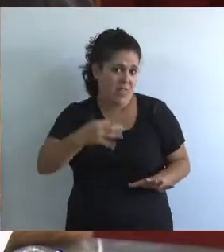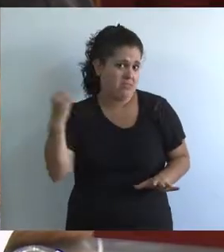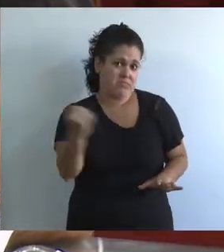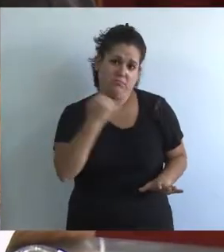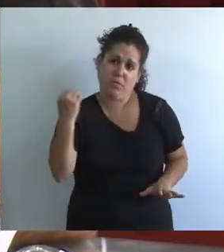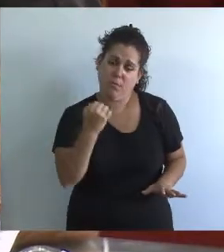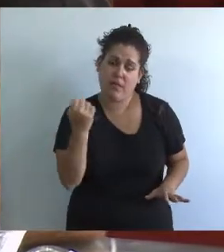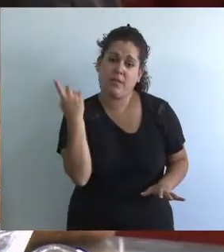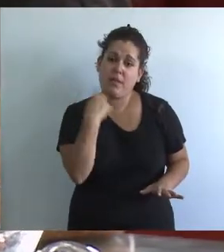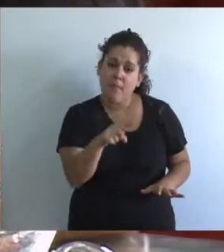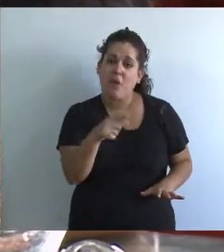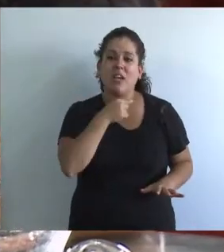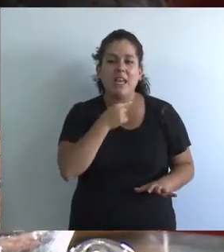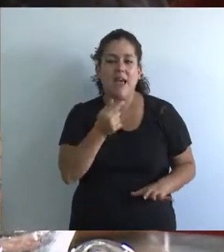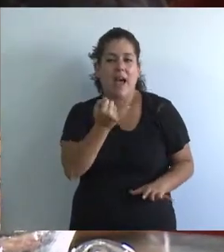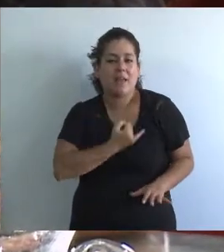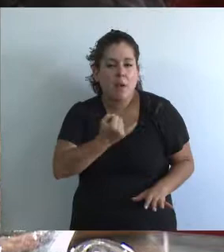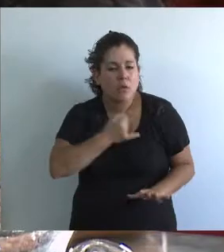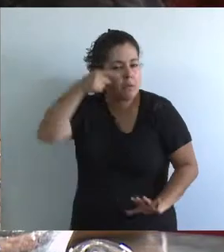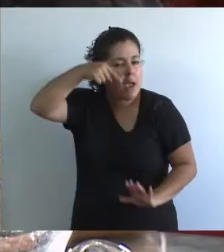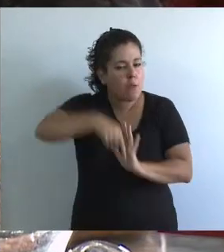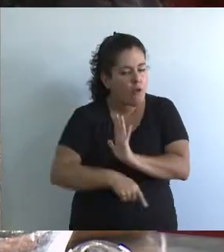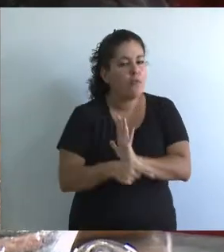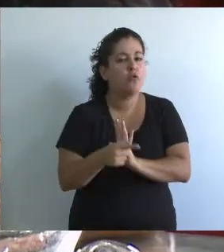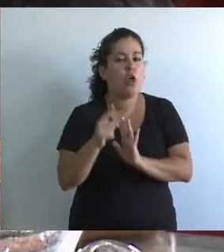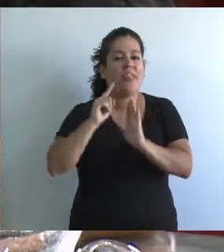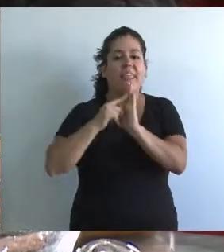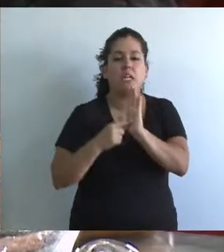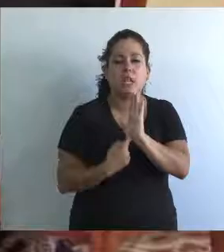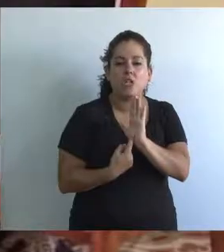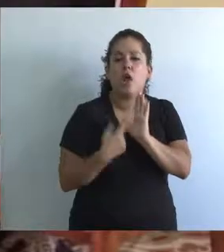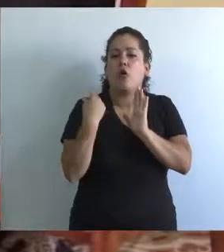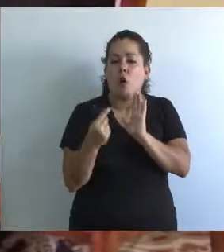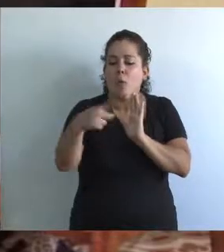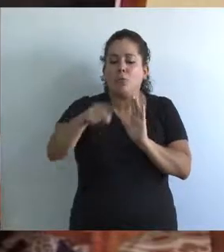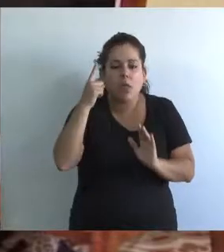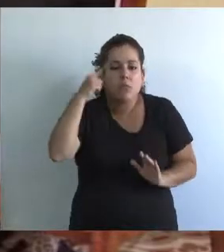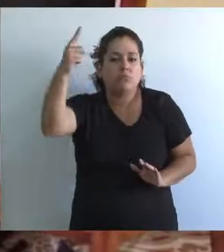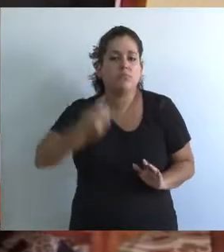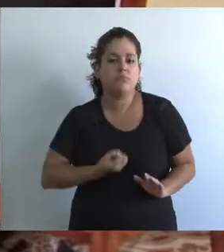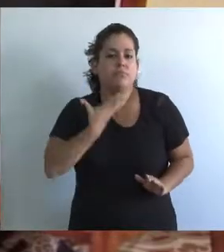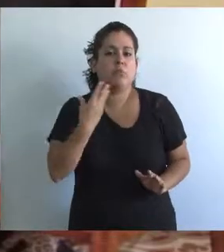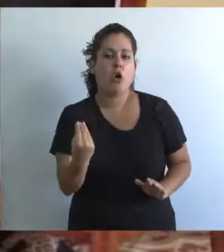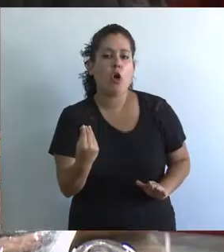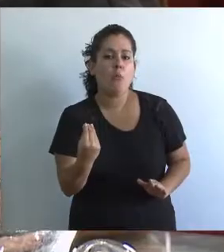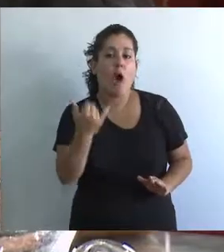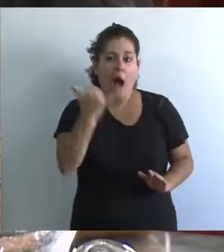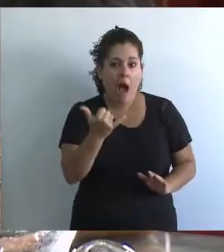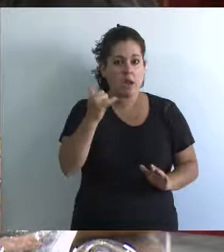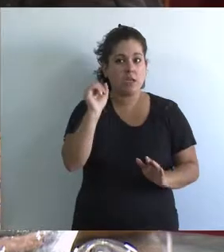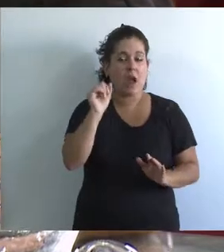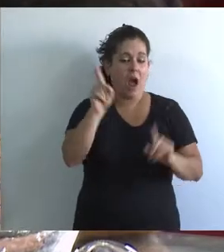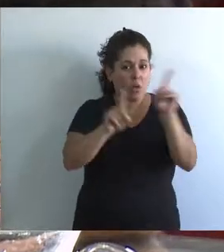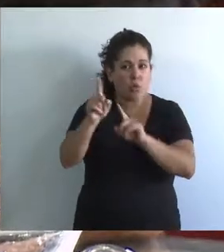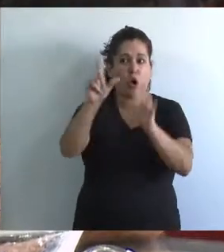valor inestimable. Pero quería que me ampliara un poquito el detalle de cómo se ha inspirado en que si hay alguna experiencia